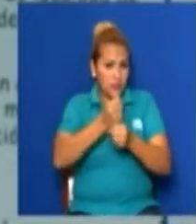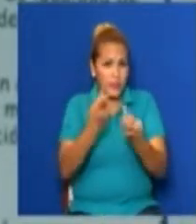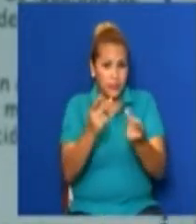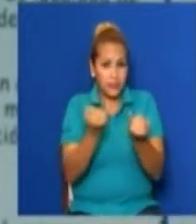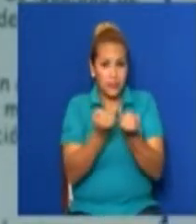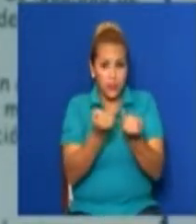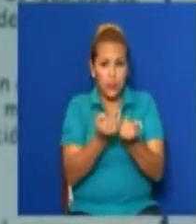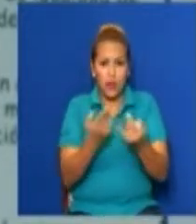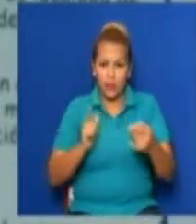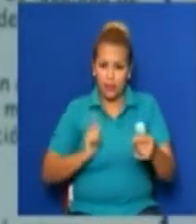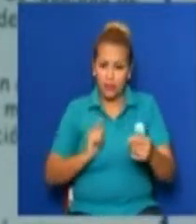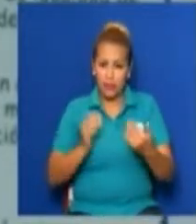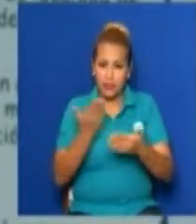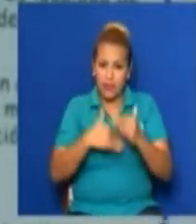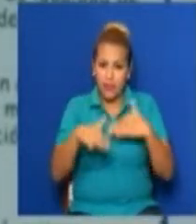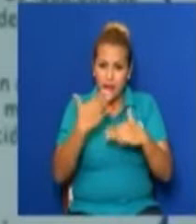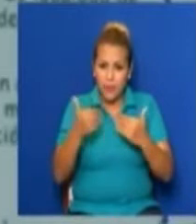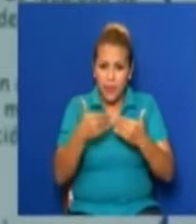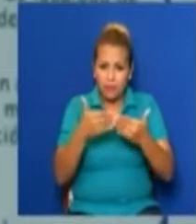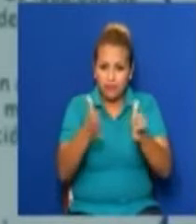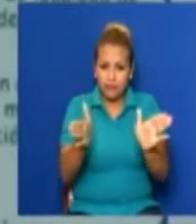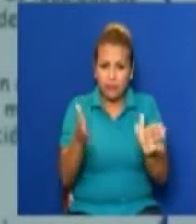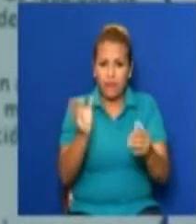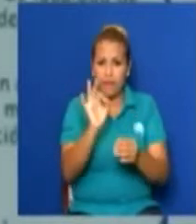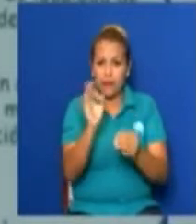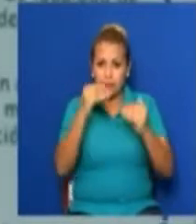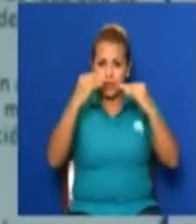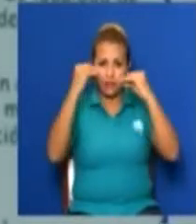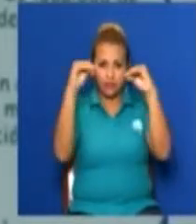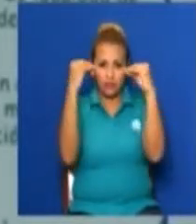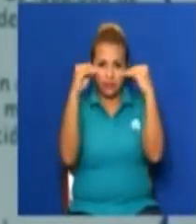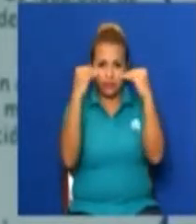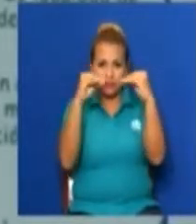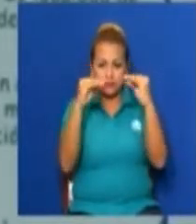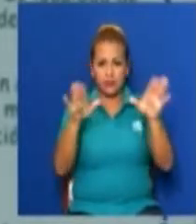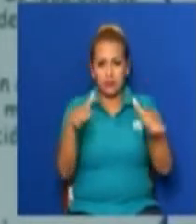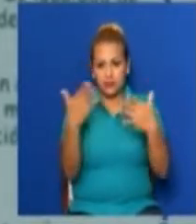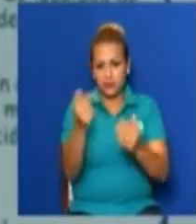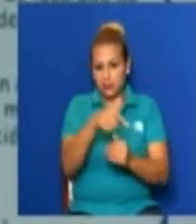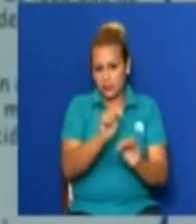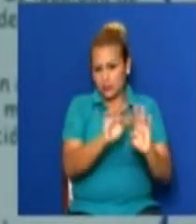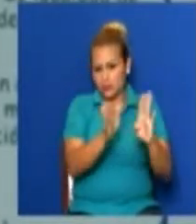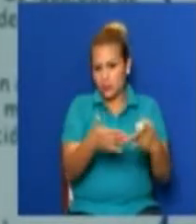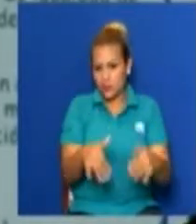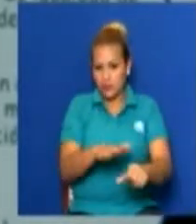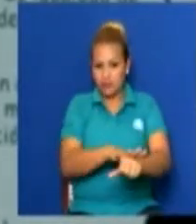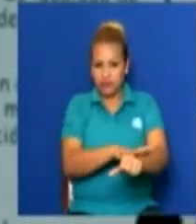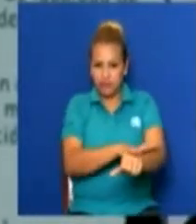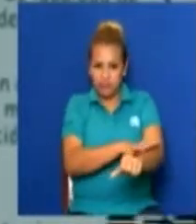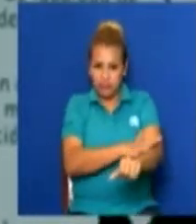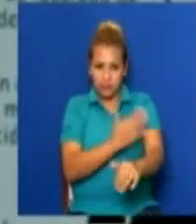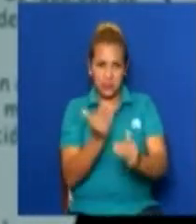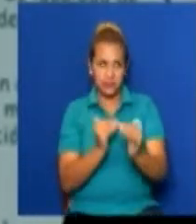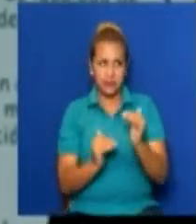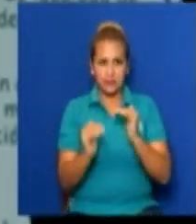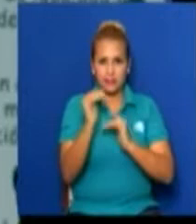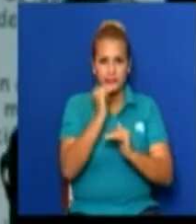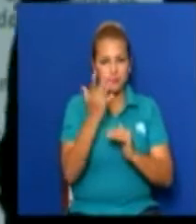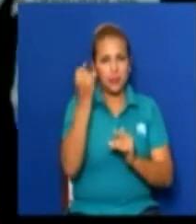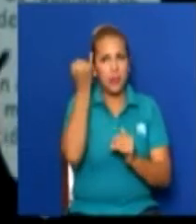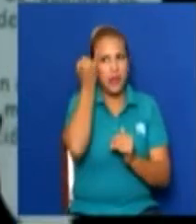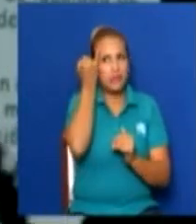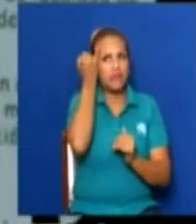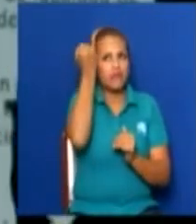educación, ¿verdad? Y entonces, al sentirse la mujer un poco más, digamos que tiene,